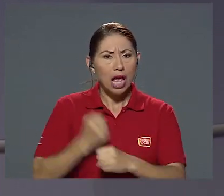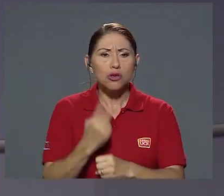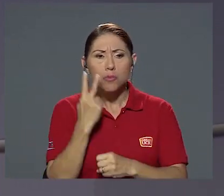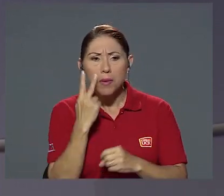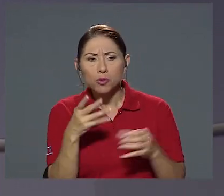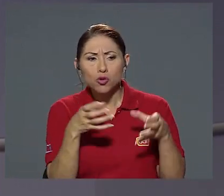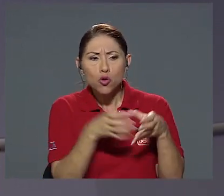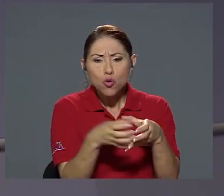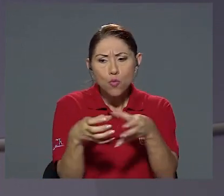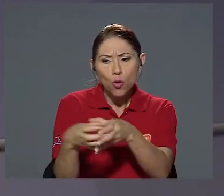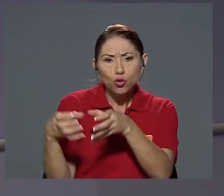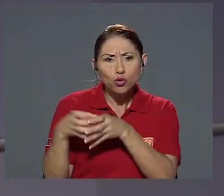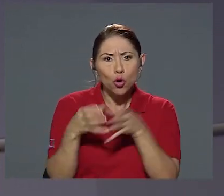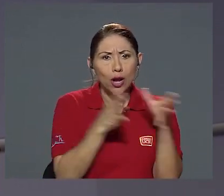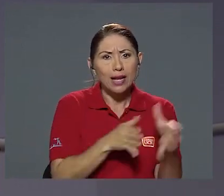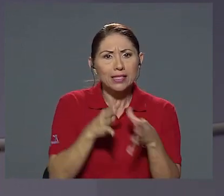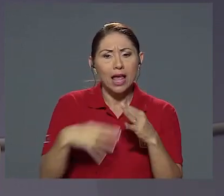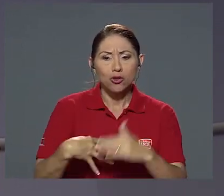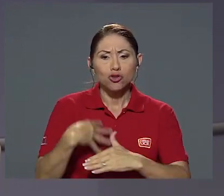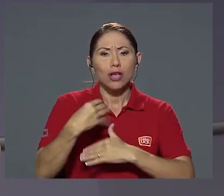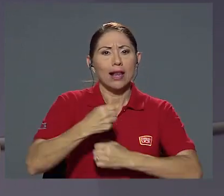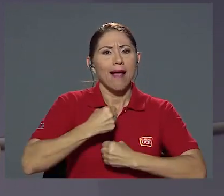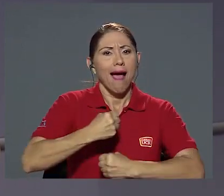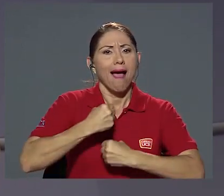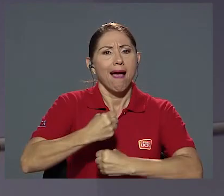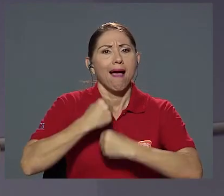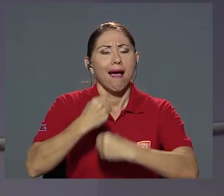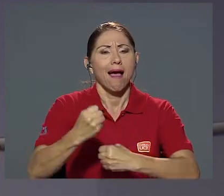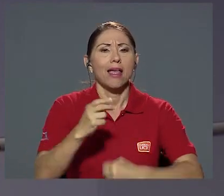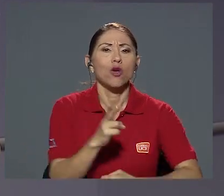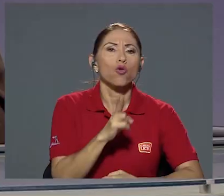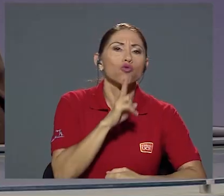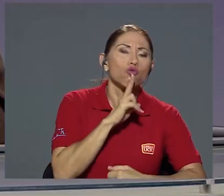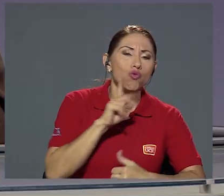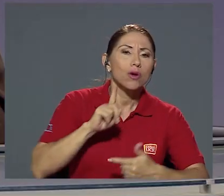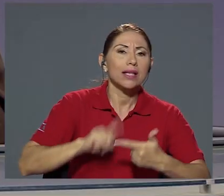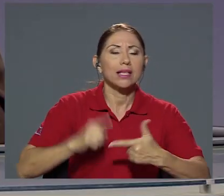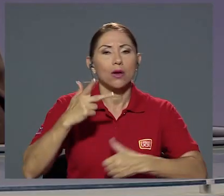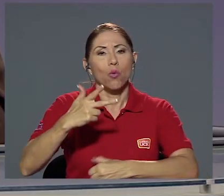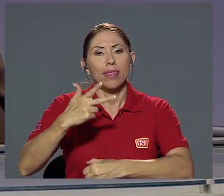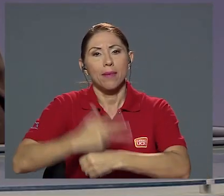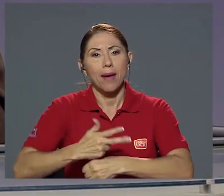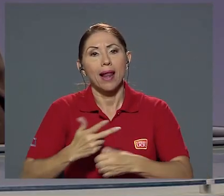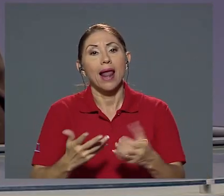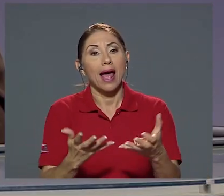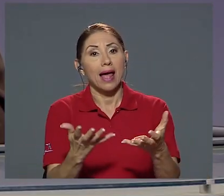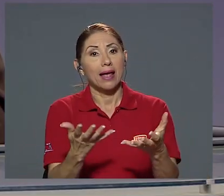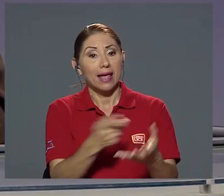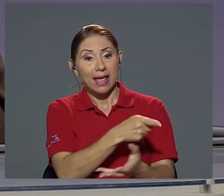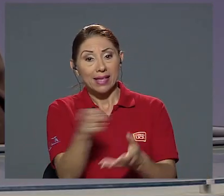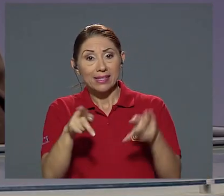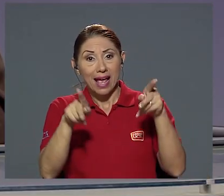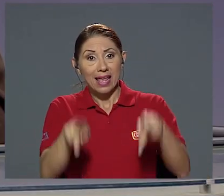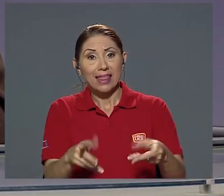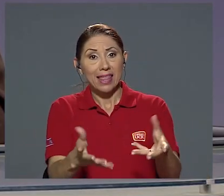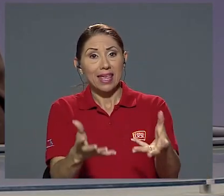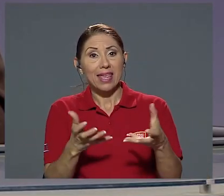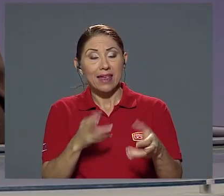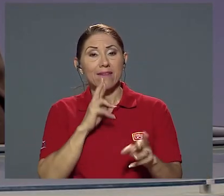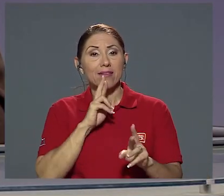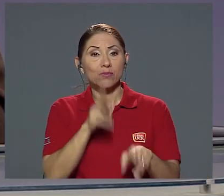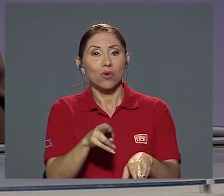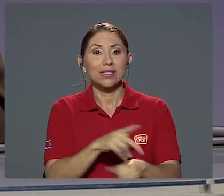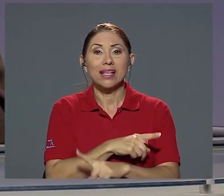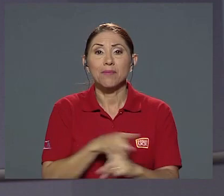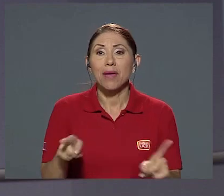grupos organizados protestando en Honduras, en Guatemala, y gente que quiere respuestas, pero que no